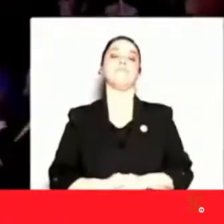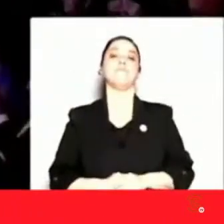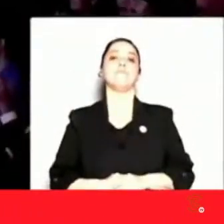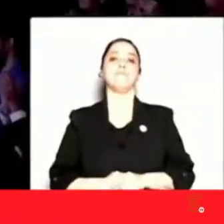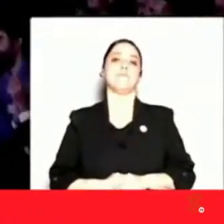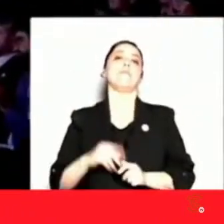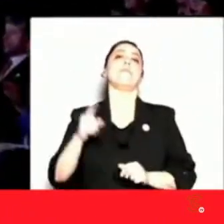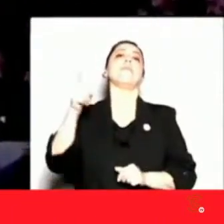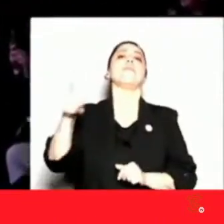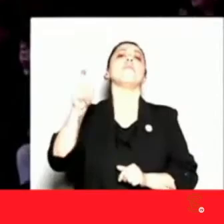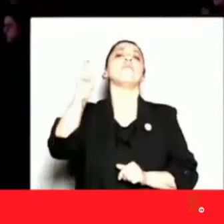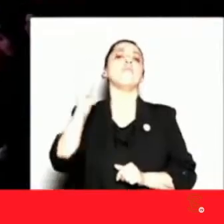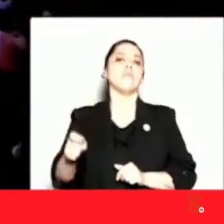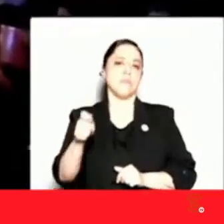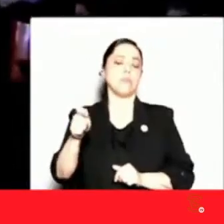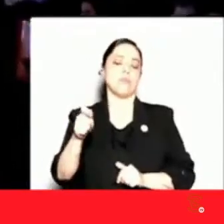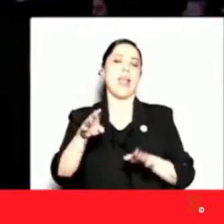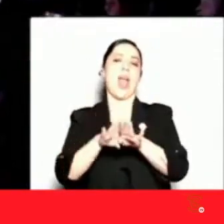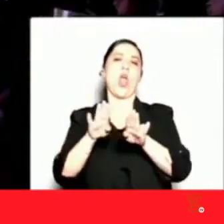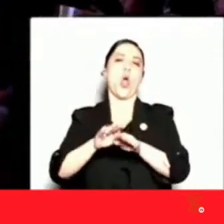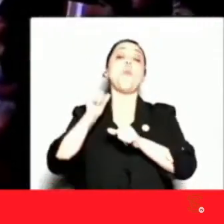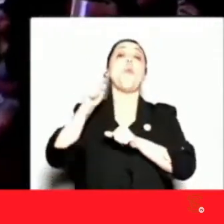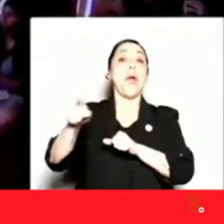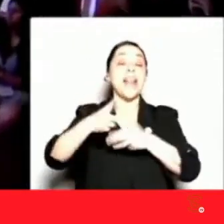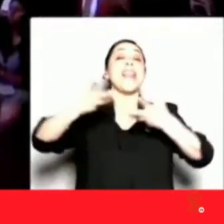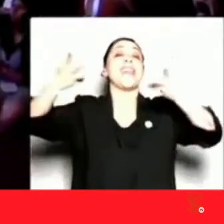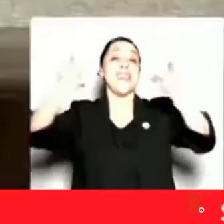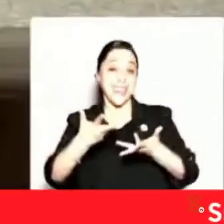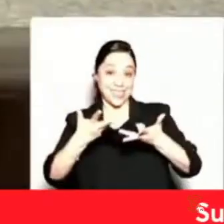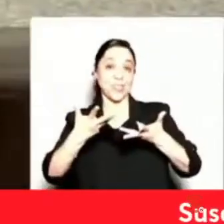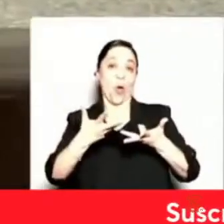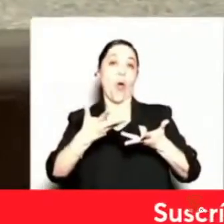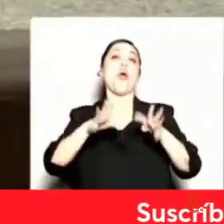Él es el constructor de las utopías.